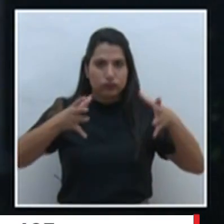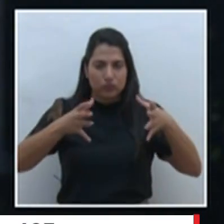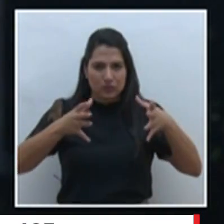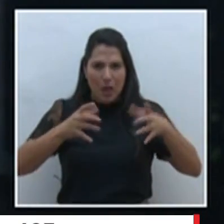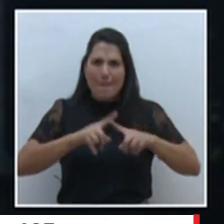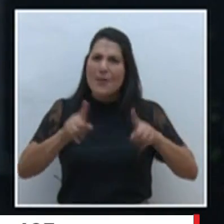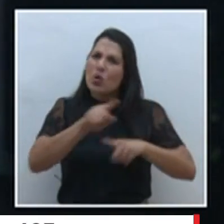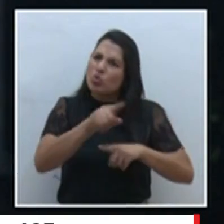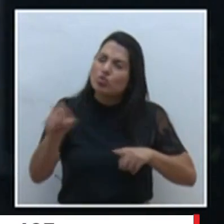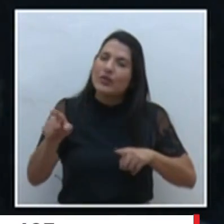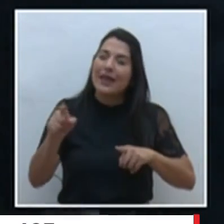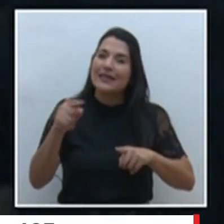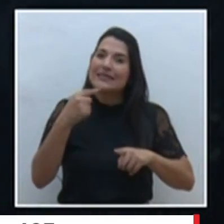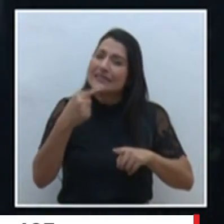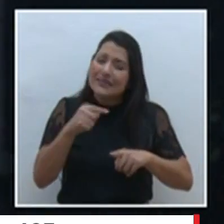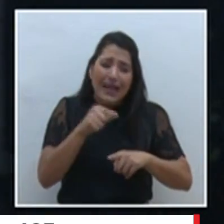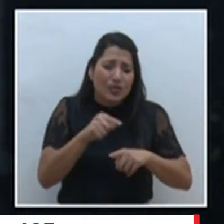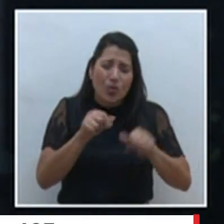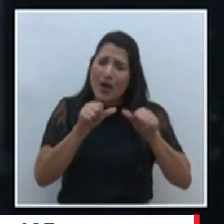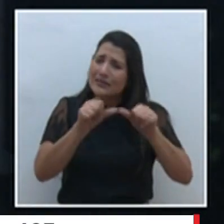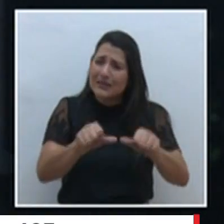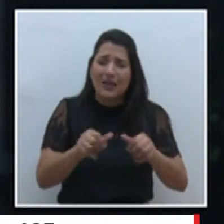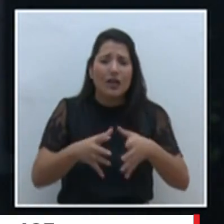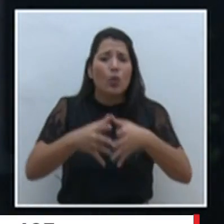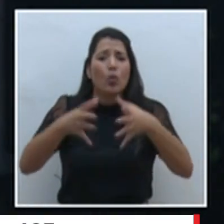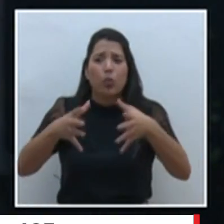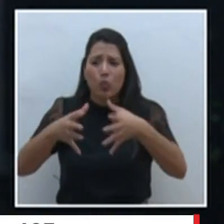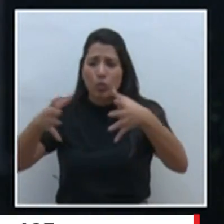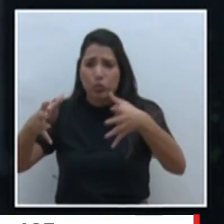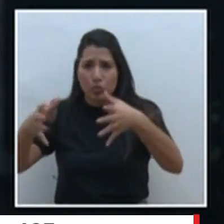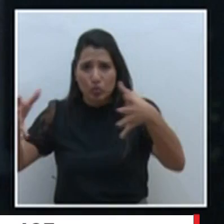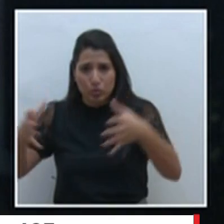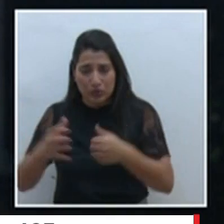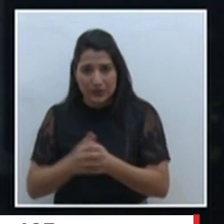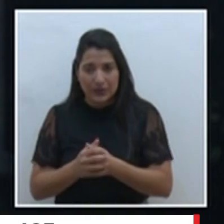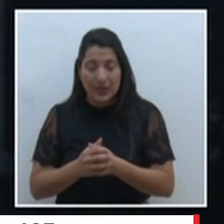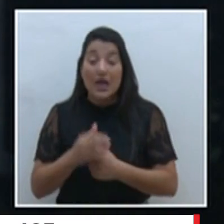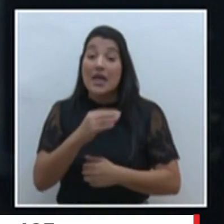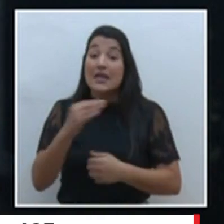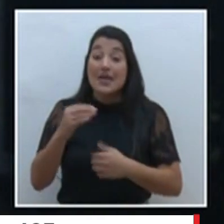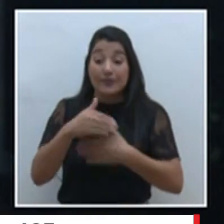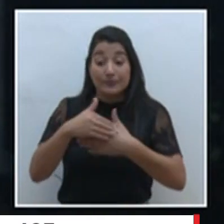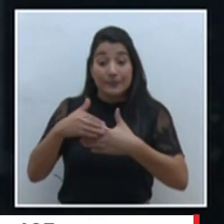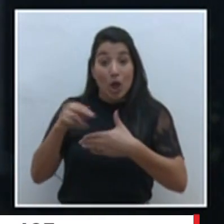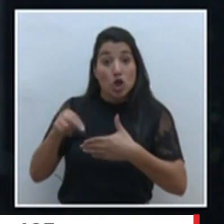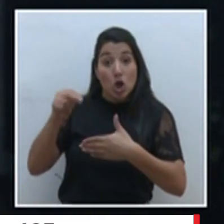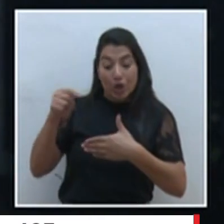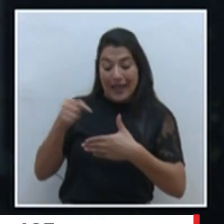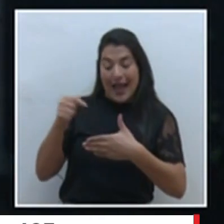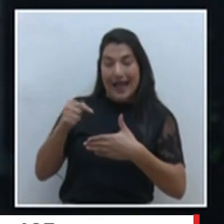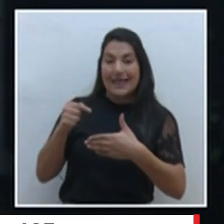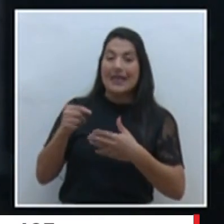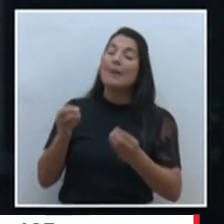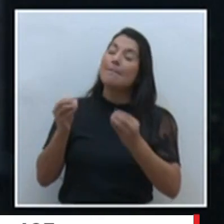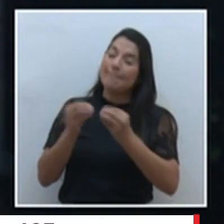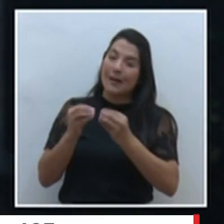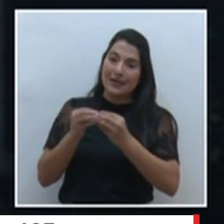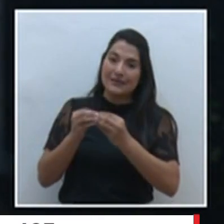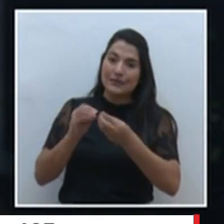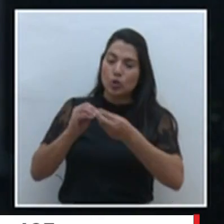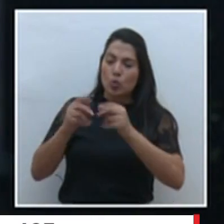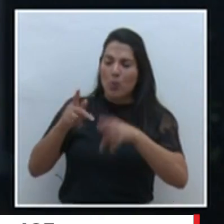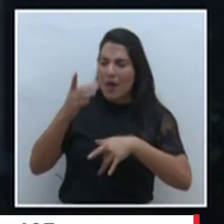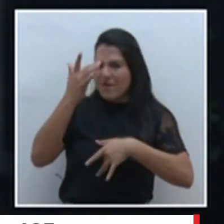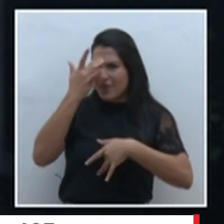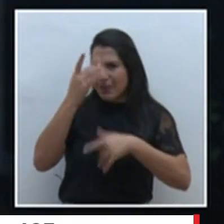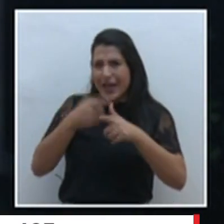han advertido que esta cifra va a seguir en aumento. Y en el caso de la zona norte, pues ahí es donde hay un foco específico de casos. Entonces,